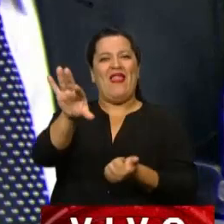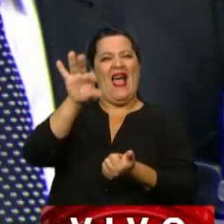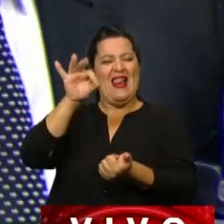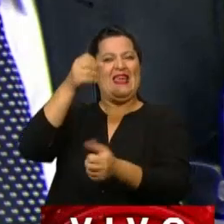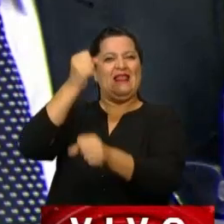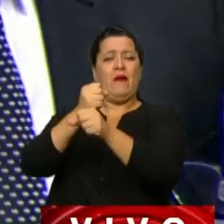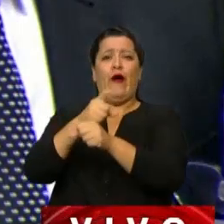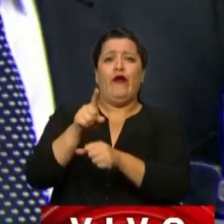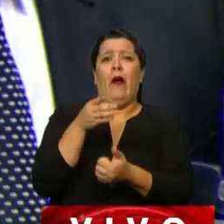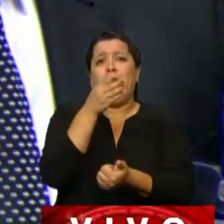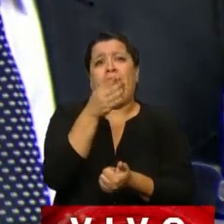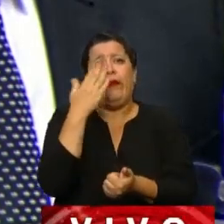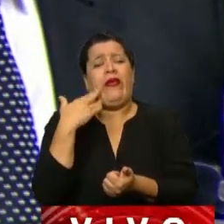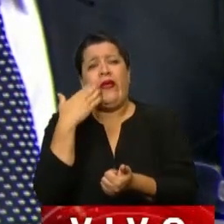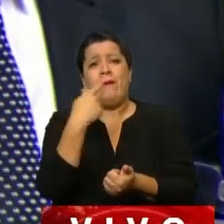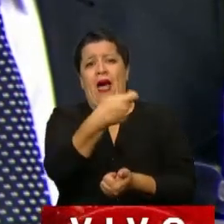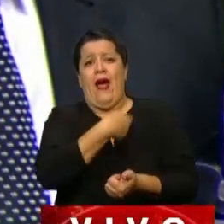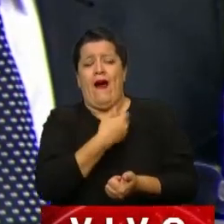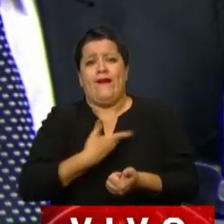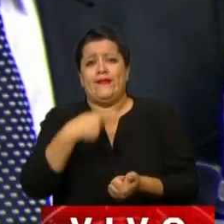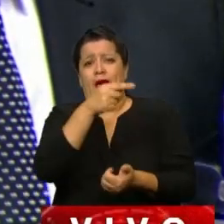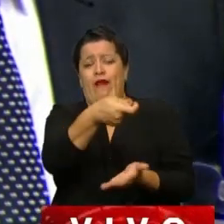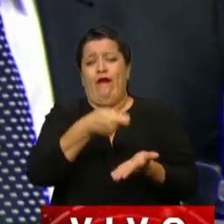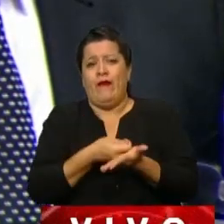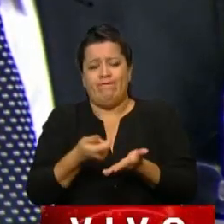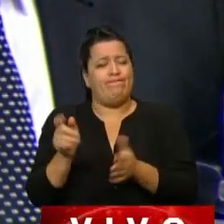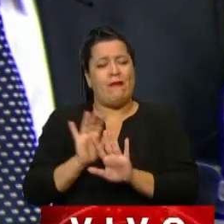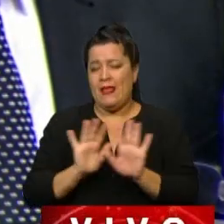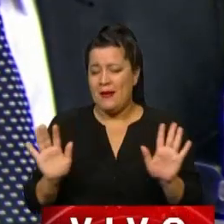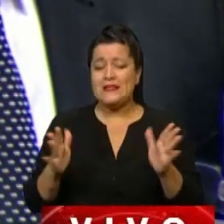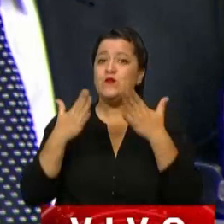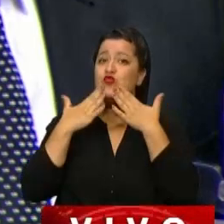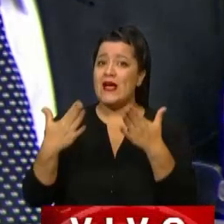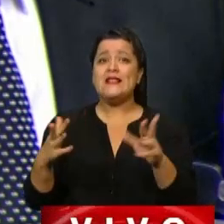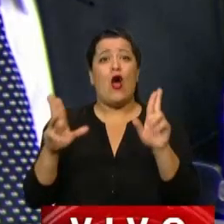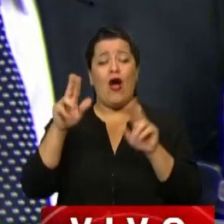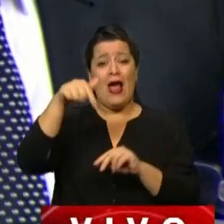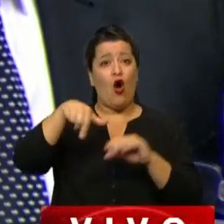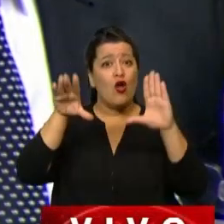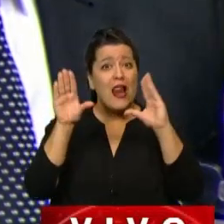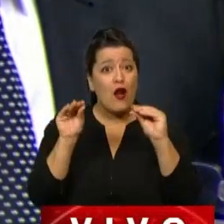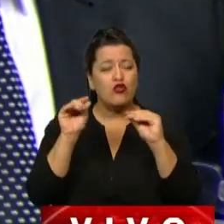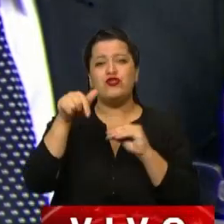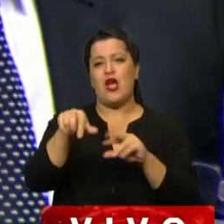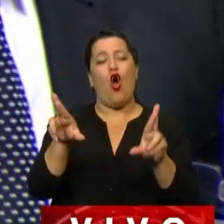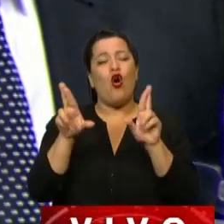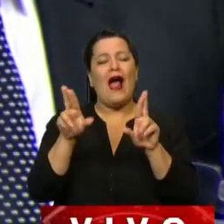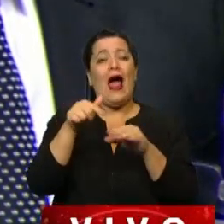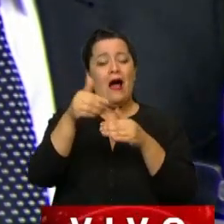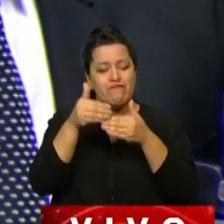mendigar un plan laboral. Presidente, muchas gracias y espero que esta noche sea una noche de